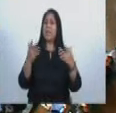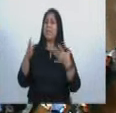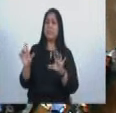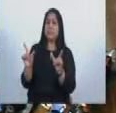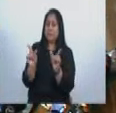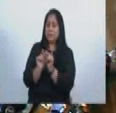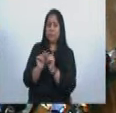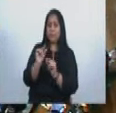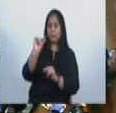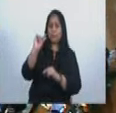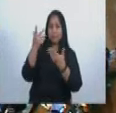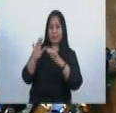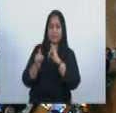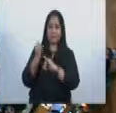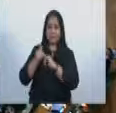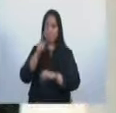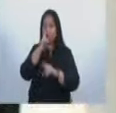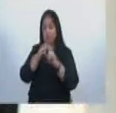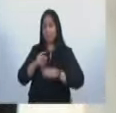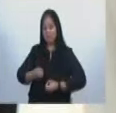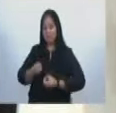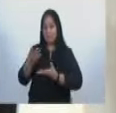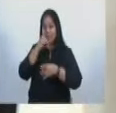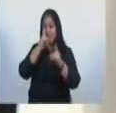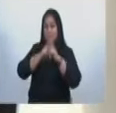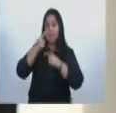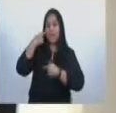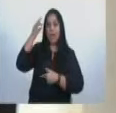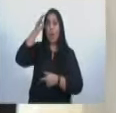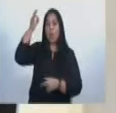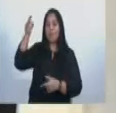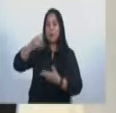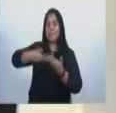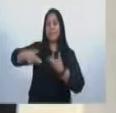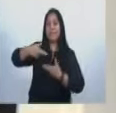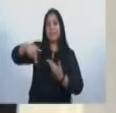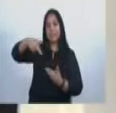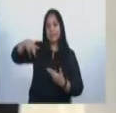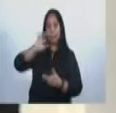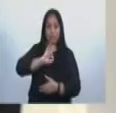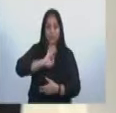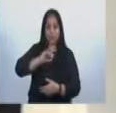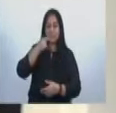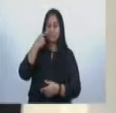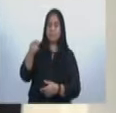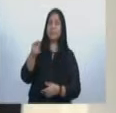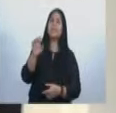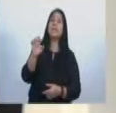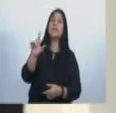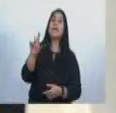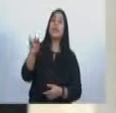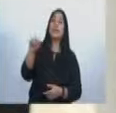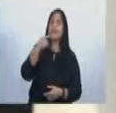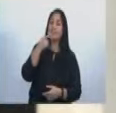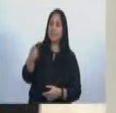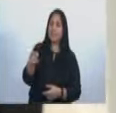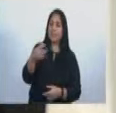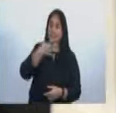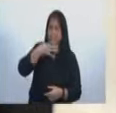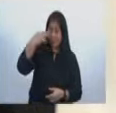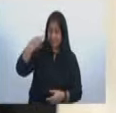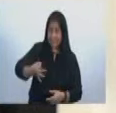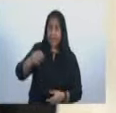quiero transmitirle también comentarios porque también están llegando comentarios a través de las redes sociales y elv Quiñones dice realmente esto